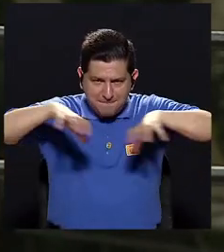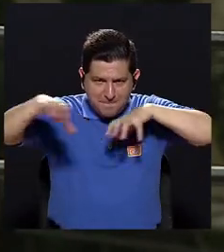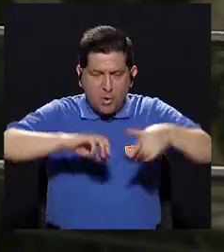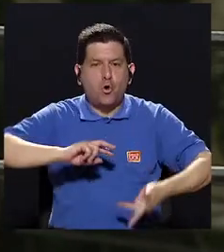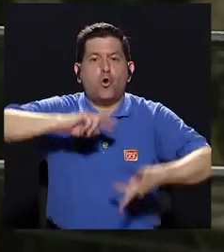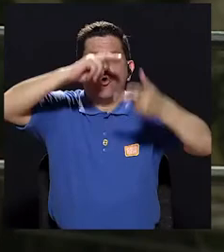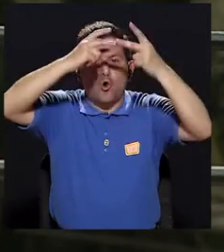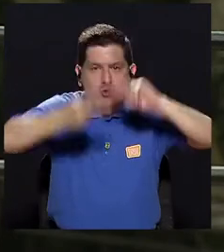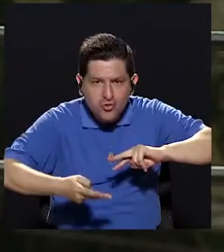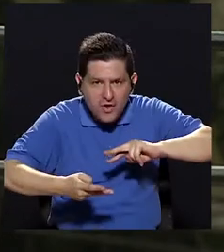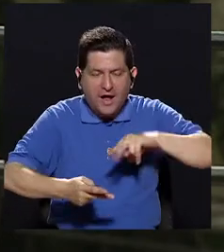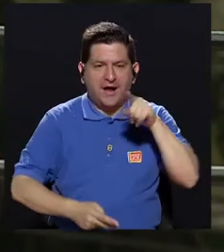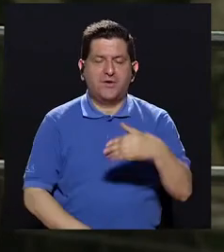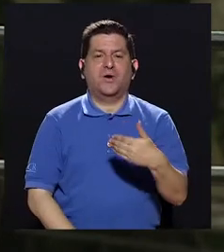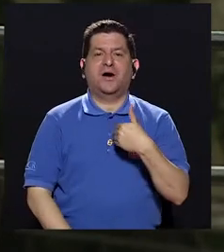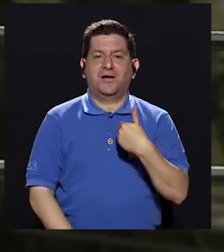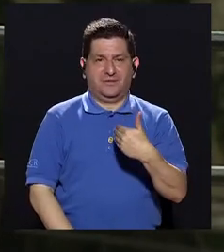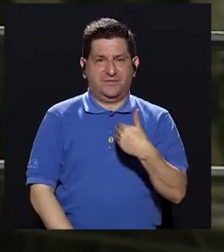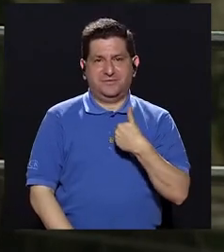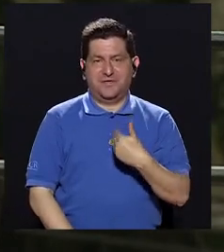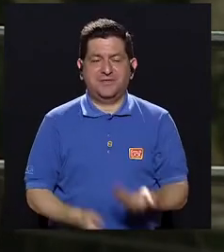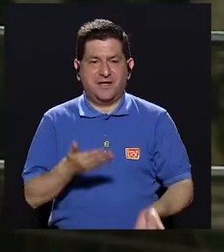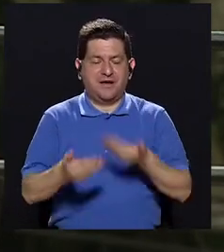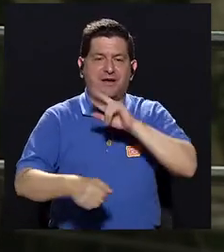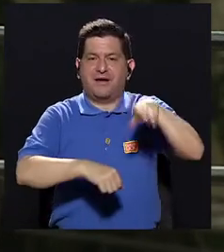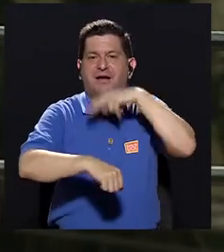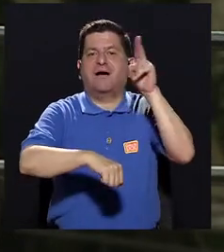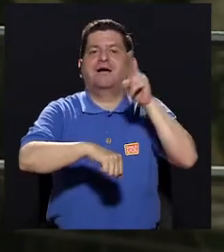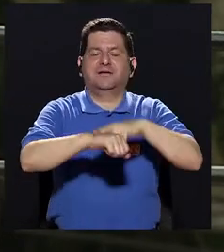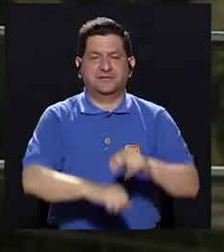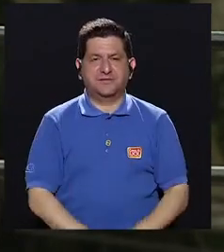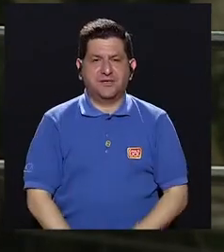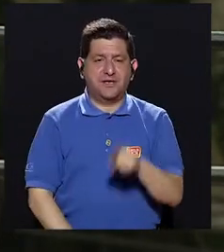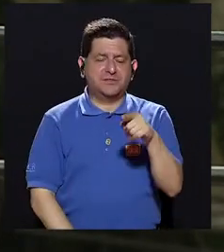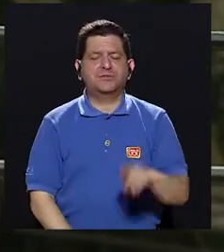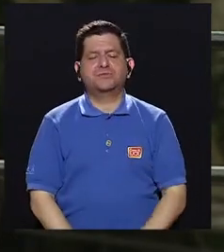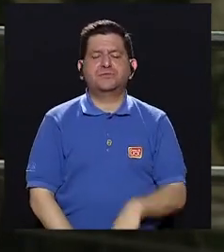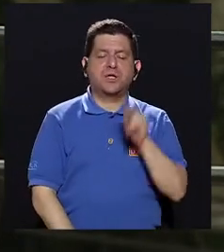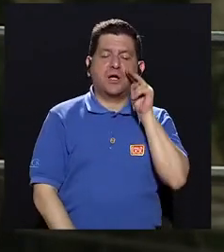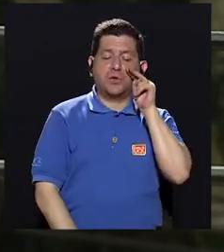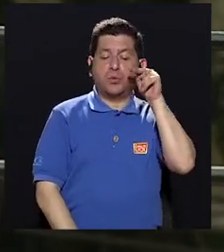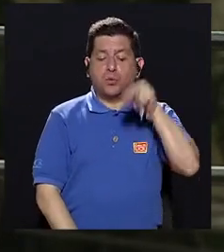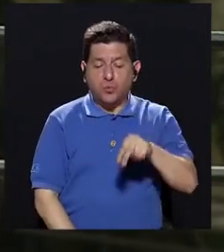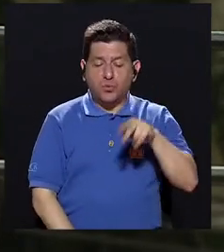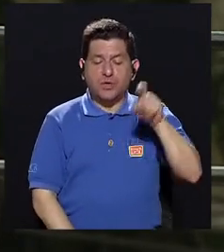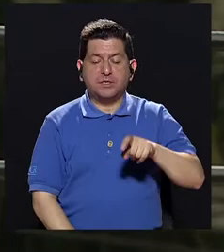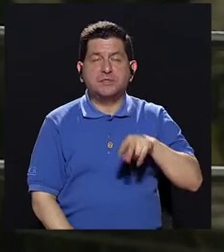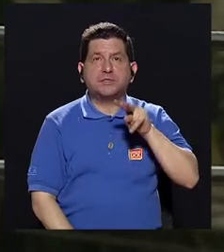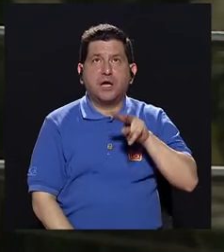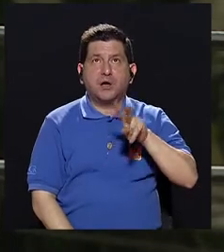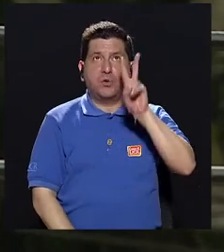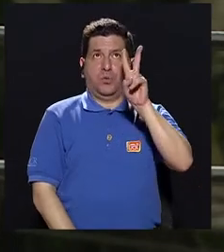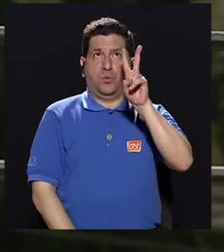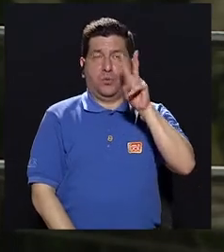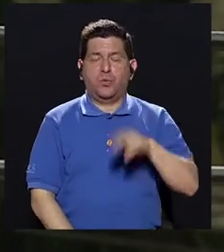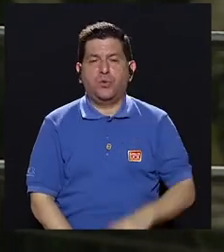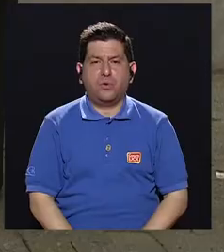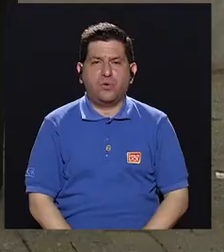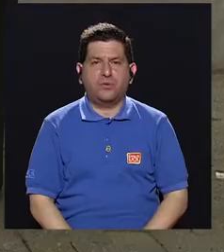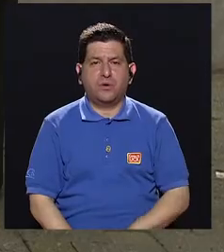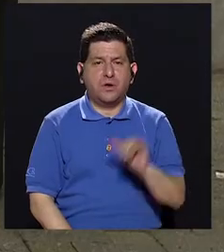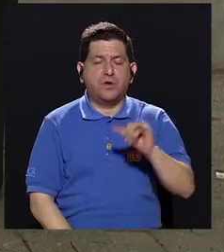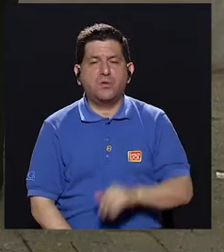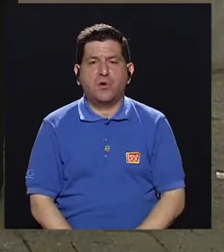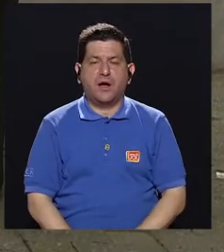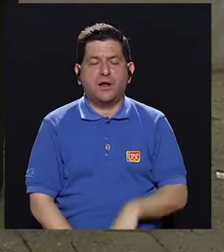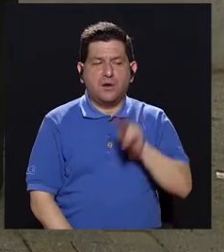movimientos contrarios al que tenés casi normalmente. Entonces, si estás mucho viendo para abajo, tenés que volver a ir para arriba. De vez en cuando,